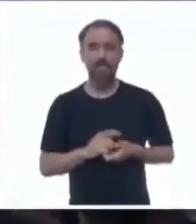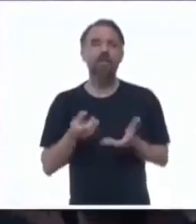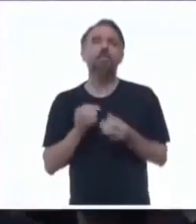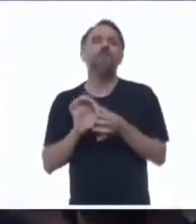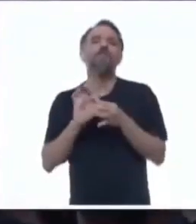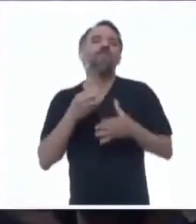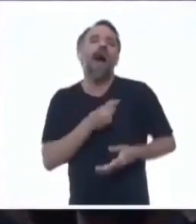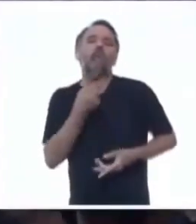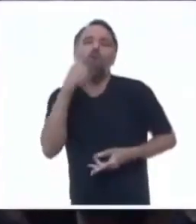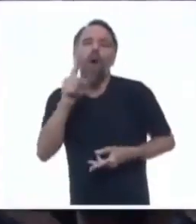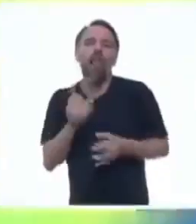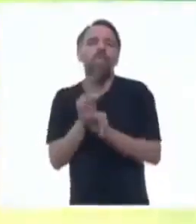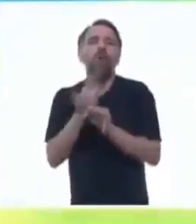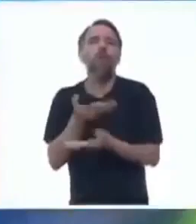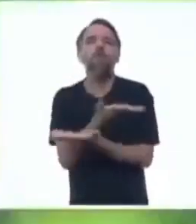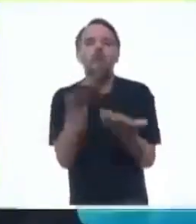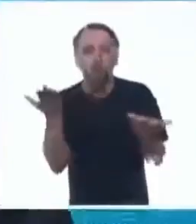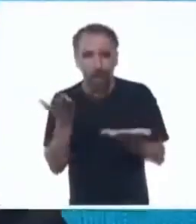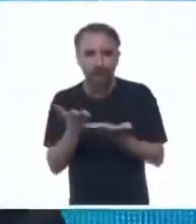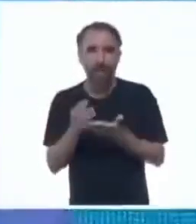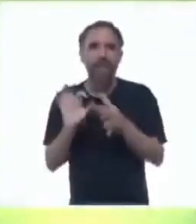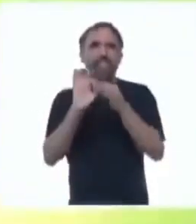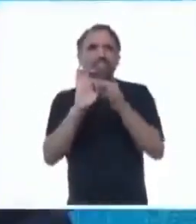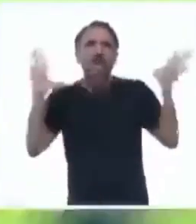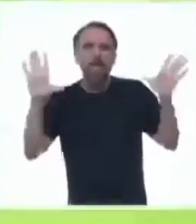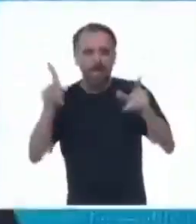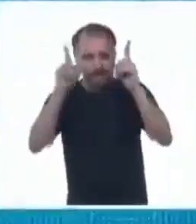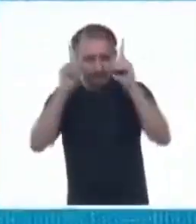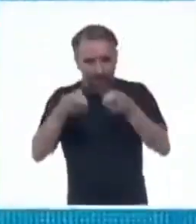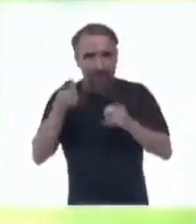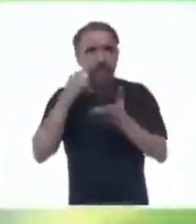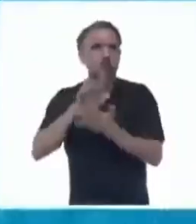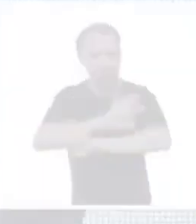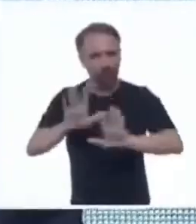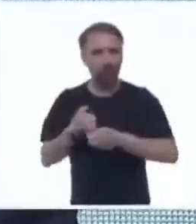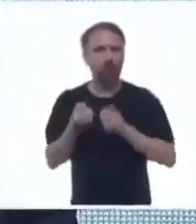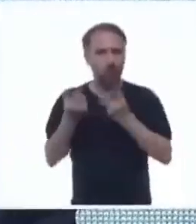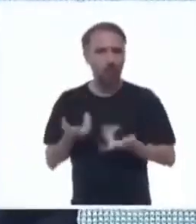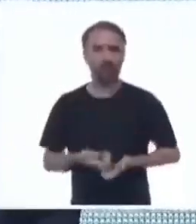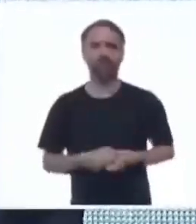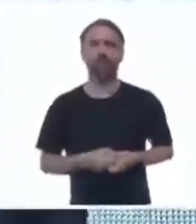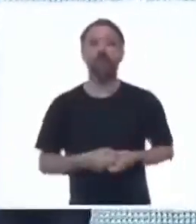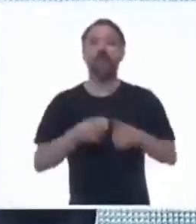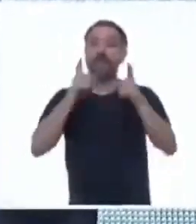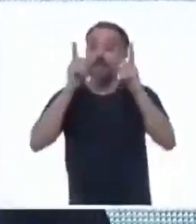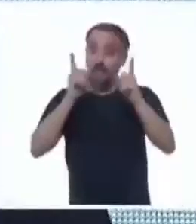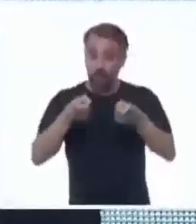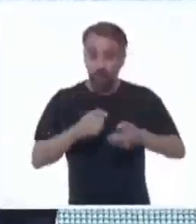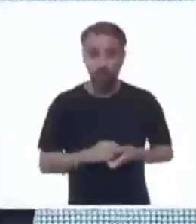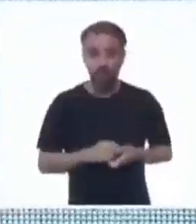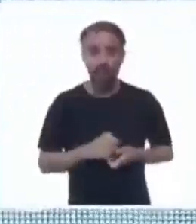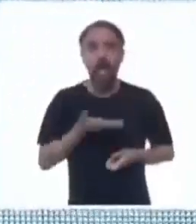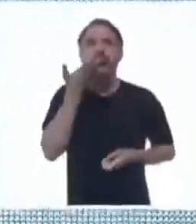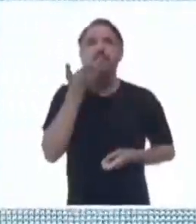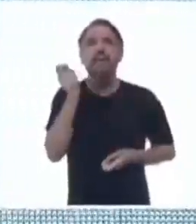pública, como la independencia de poderes. También quiero hablarle a aquellos